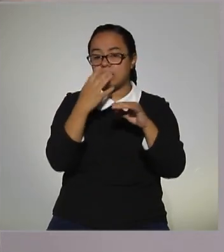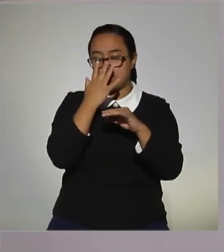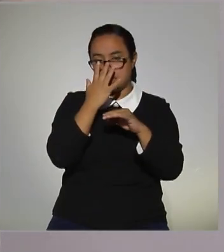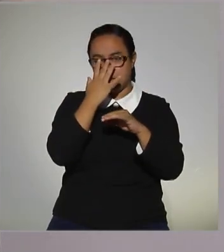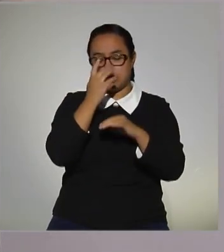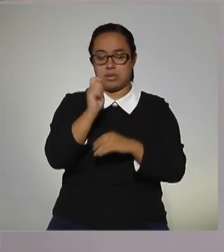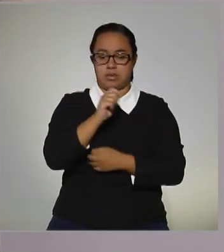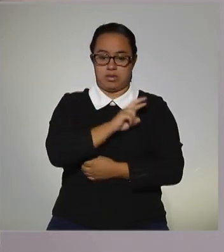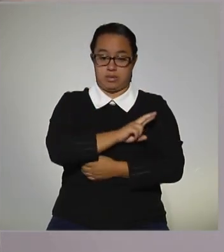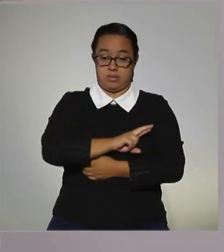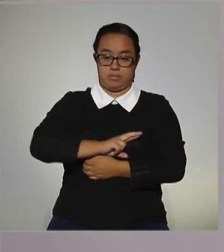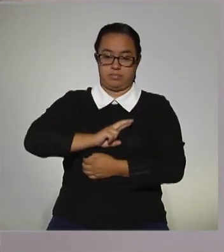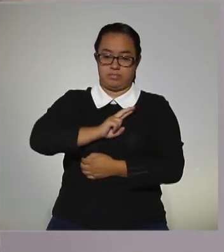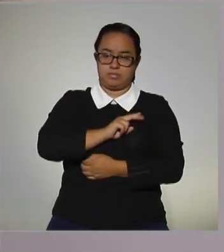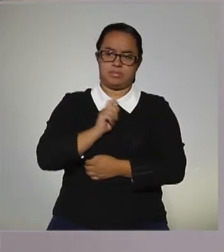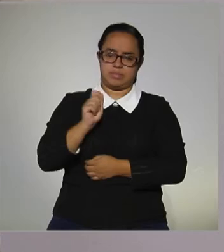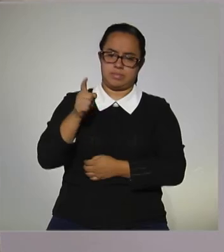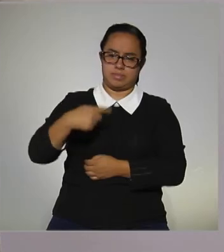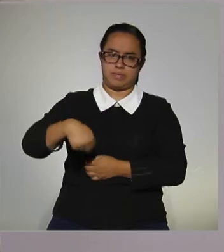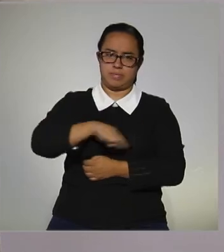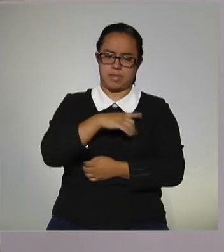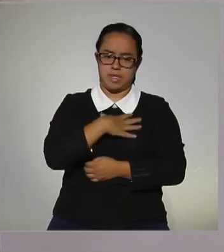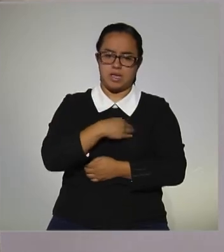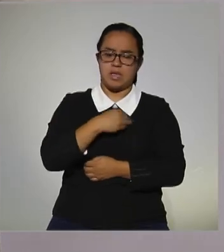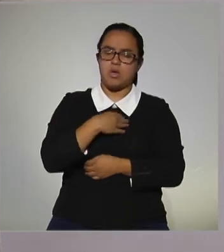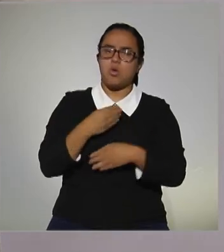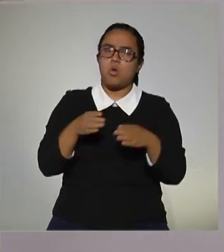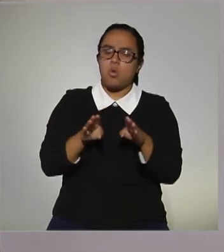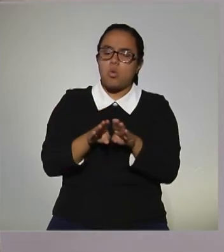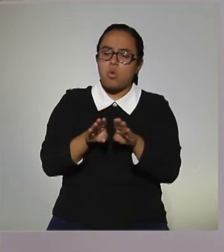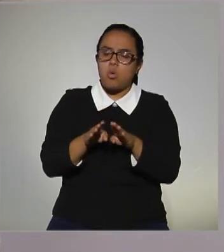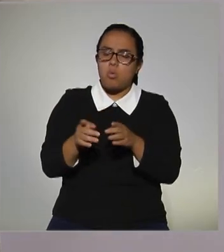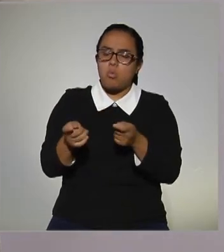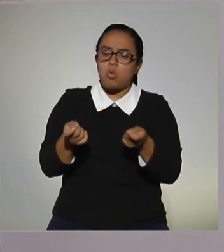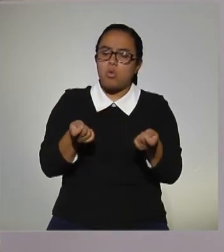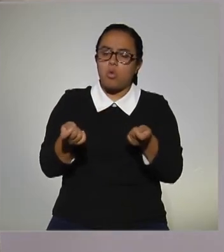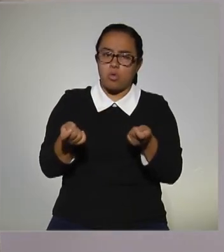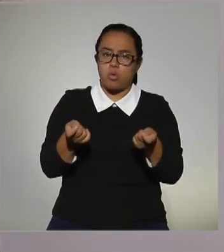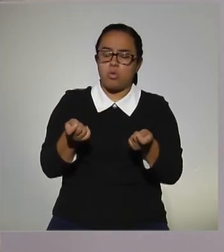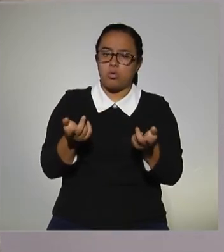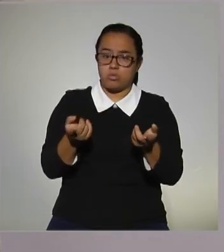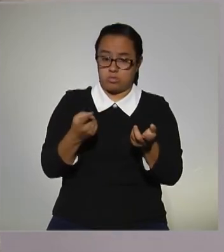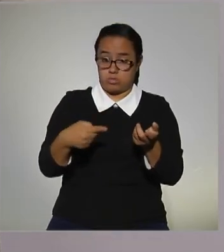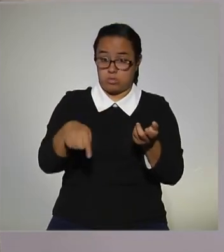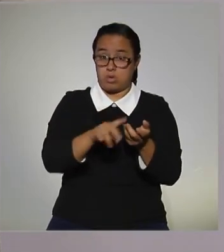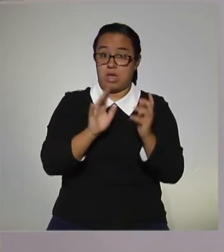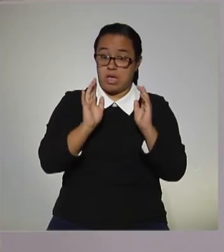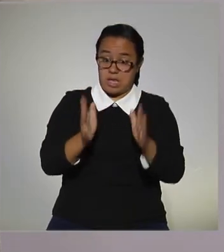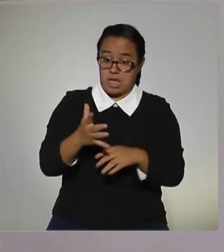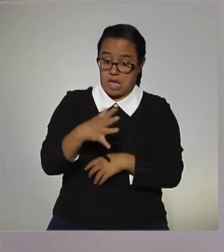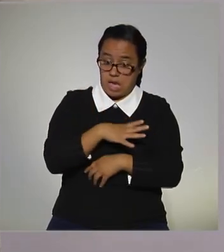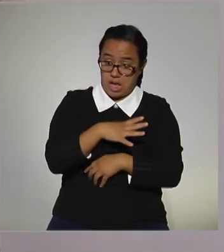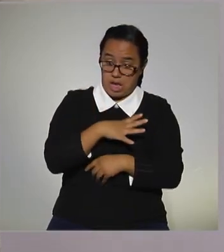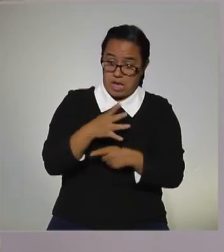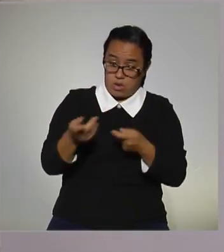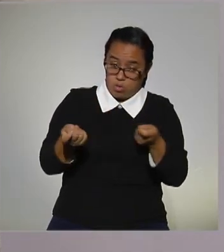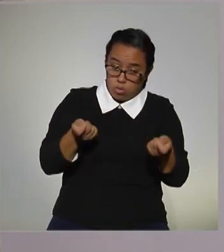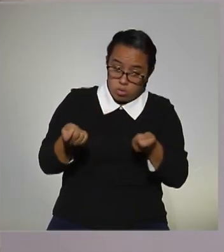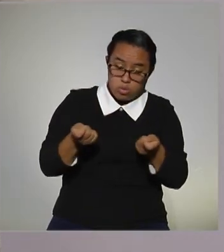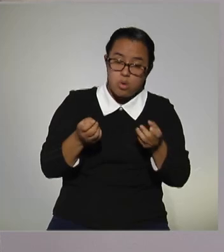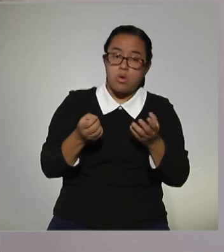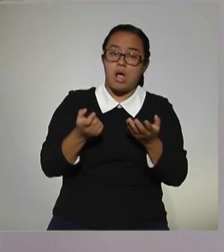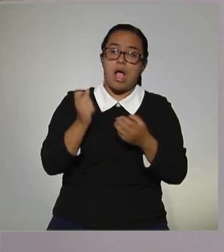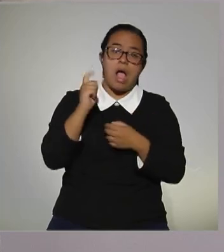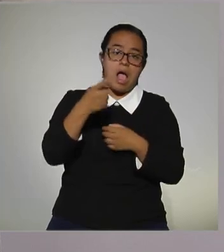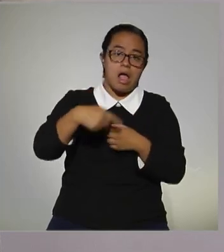resentimiento de mis hijos. ¿Cómo manejarlo? ¿Lo han podido manejar hasta ahora? ¿Tienen algo que